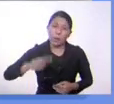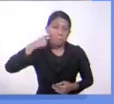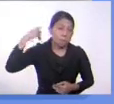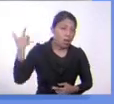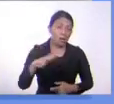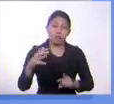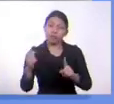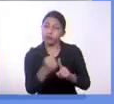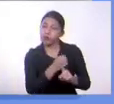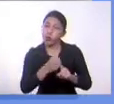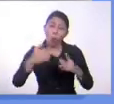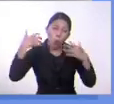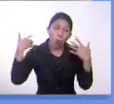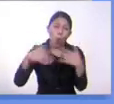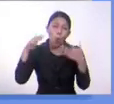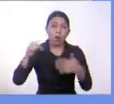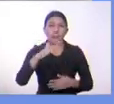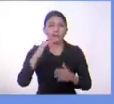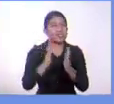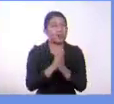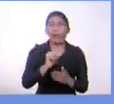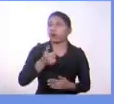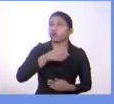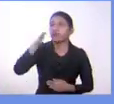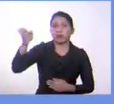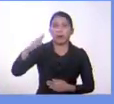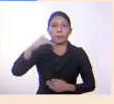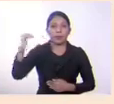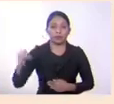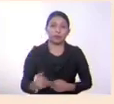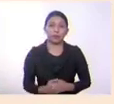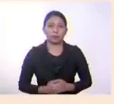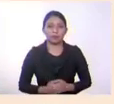de peligrosidad del país.